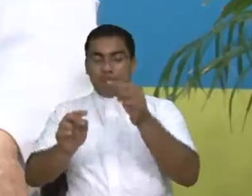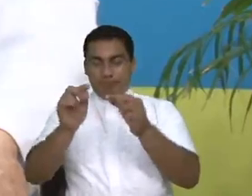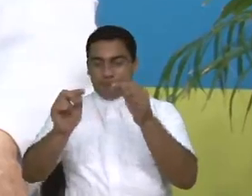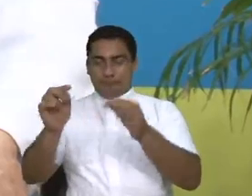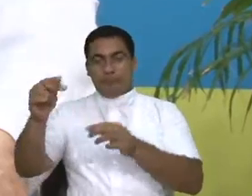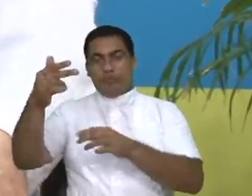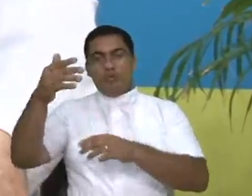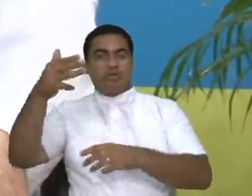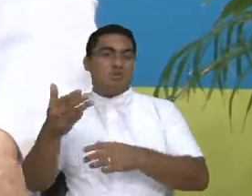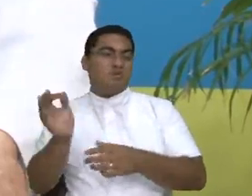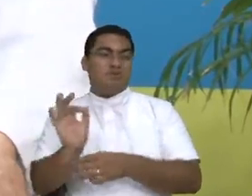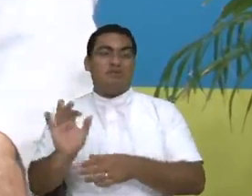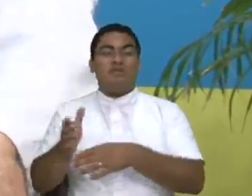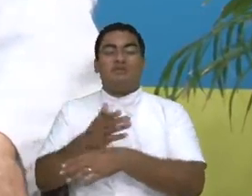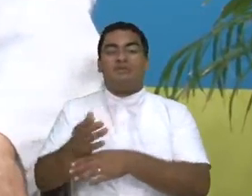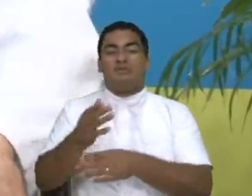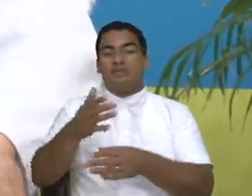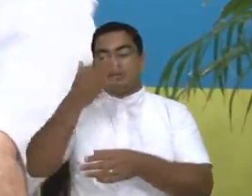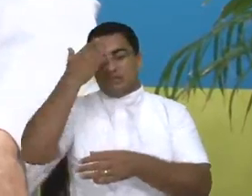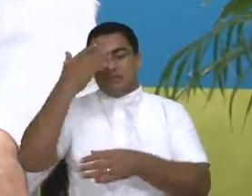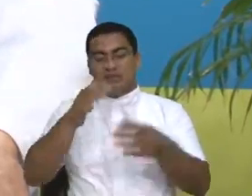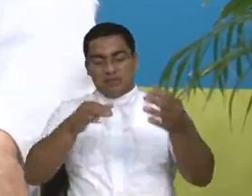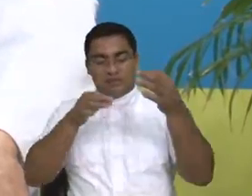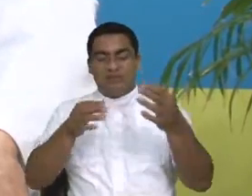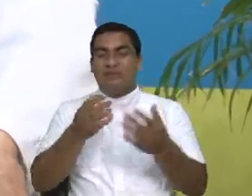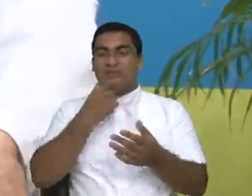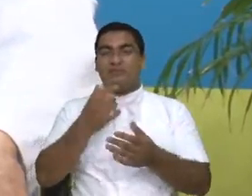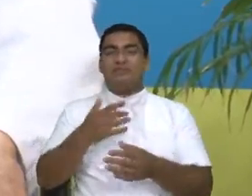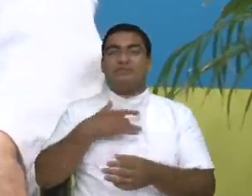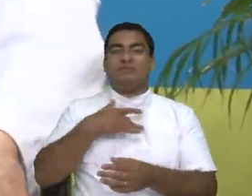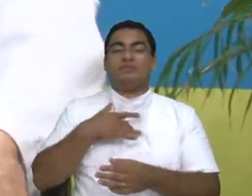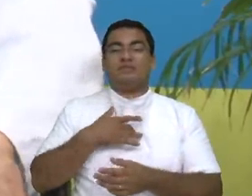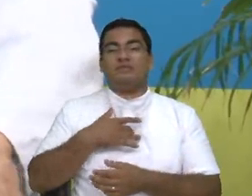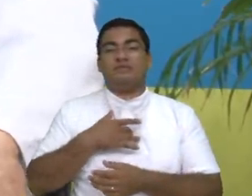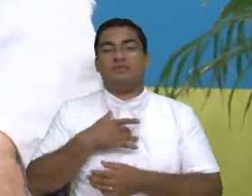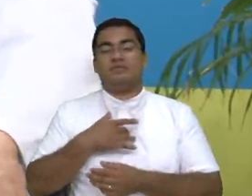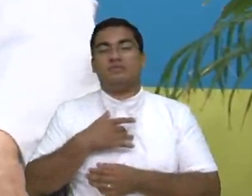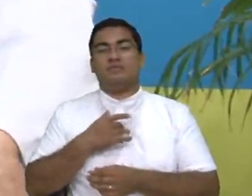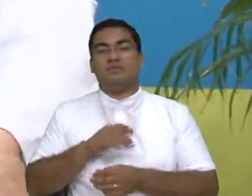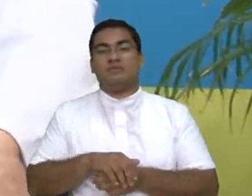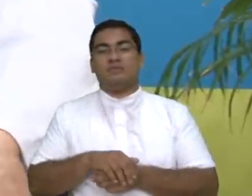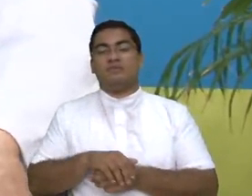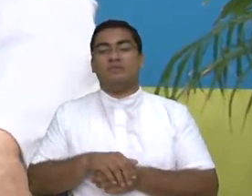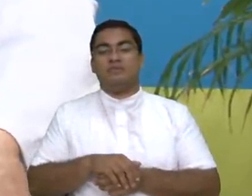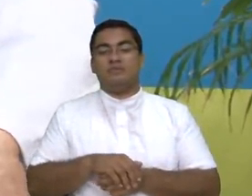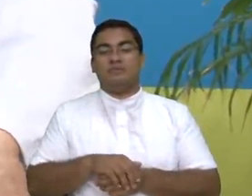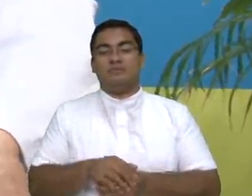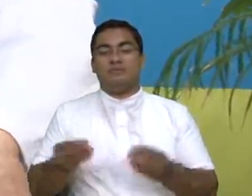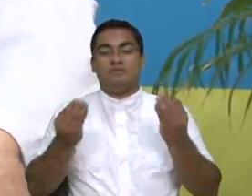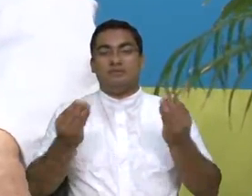sí, de factor 9 para poner el diagnóstico, niveles de factor de von Willebrand que son necesarios, son reactivos un